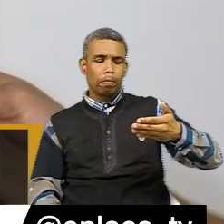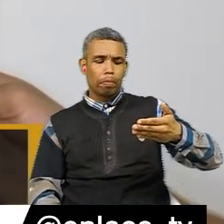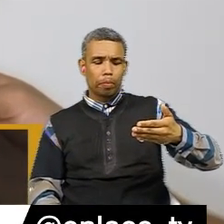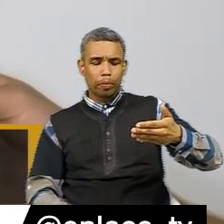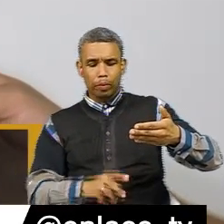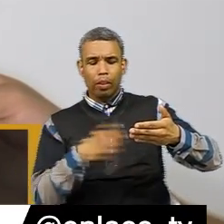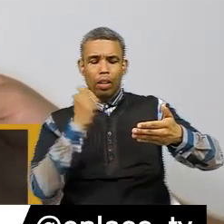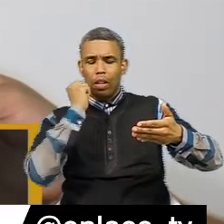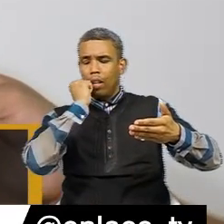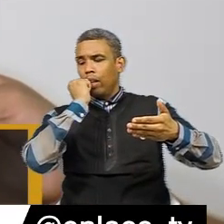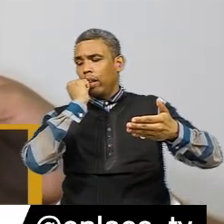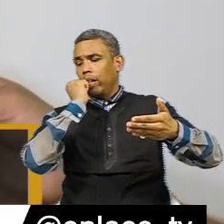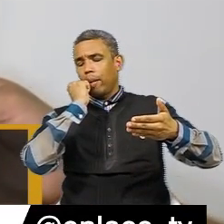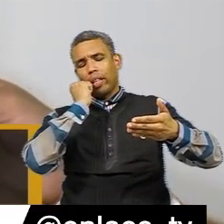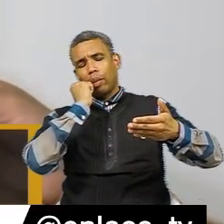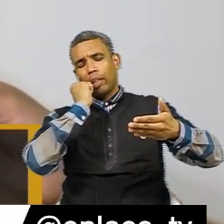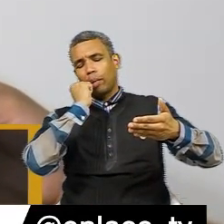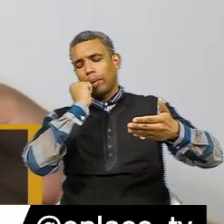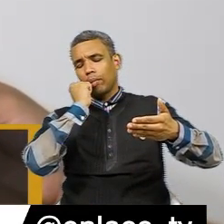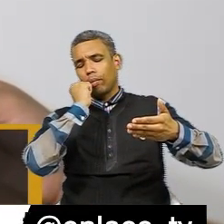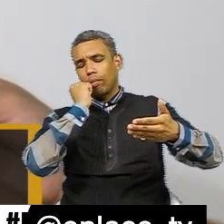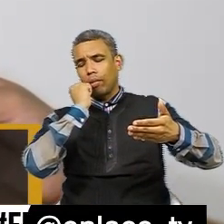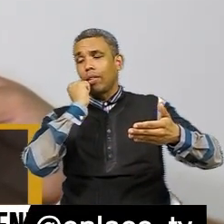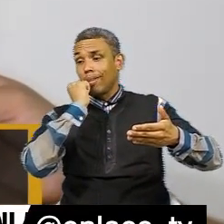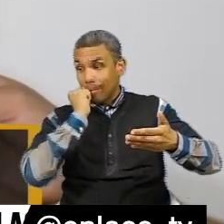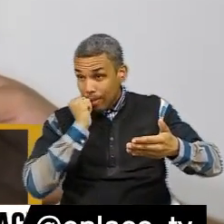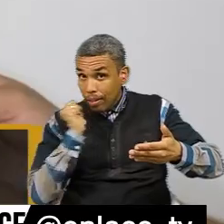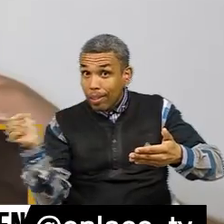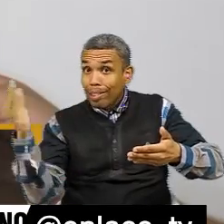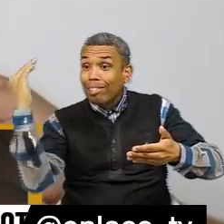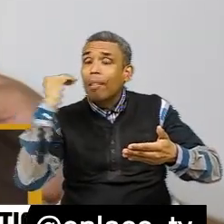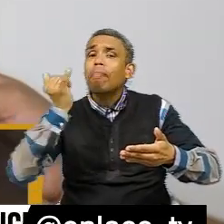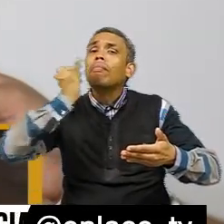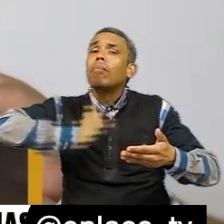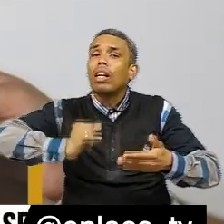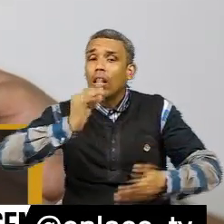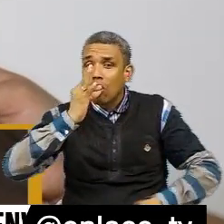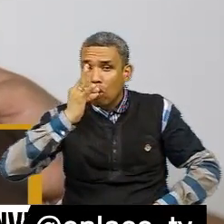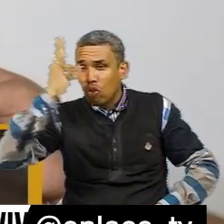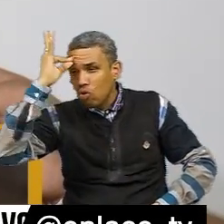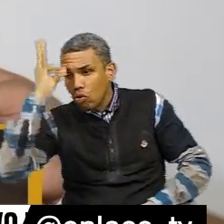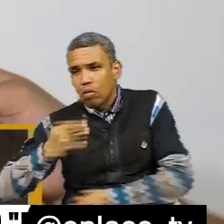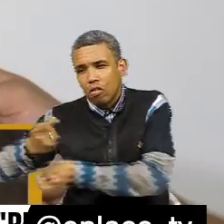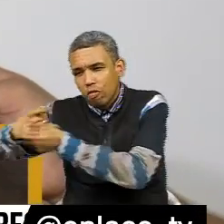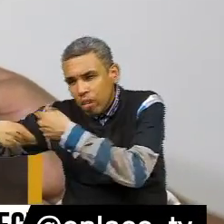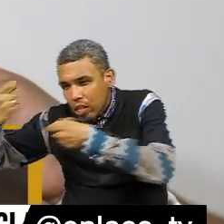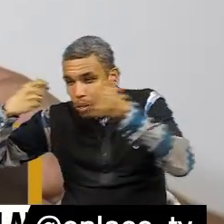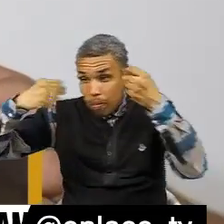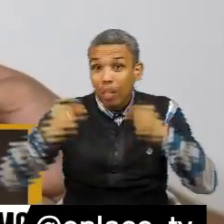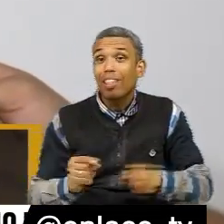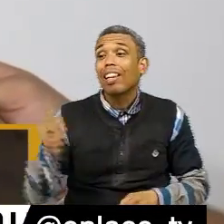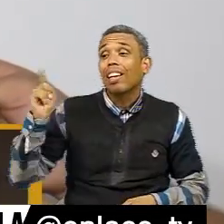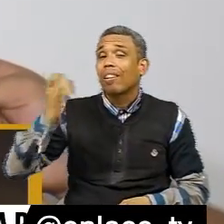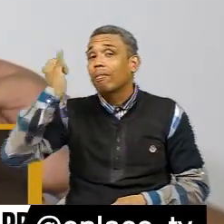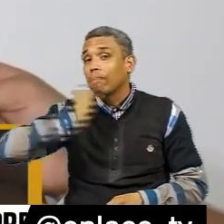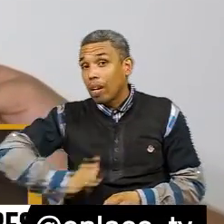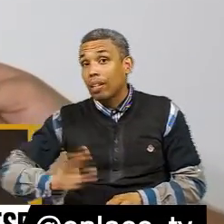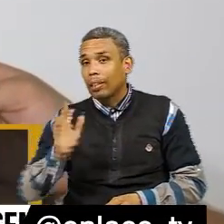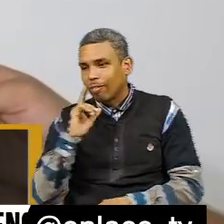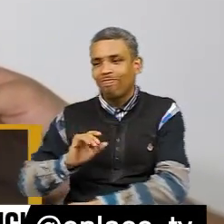la solicitud de porte y tráfico de estupefacientes. Este también será bajado a disposición de autoridad